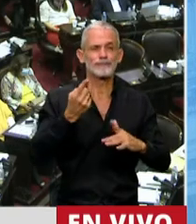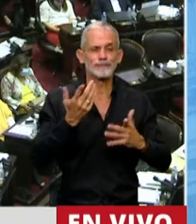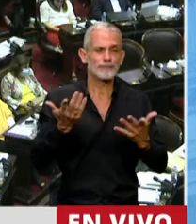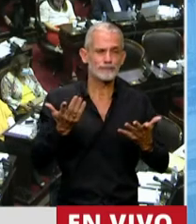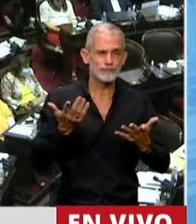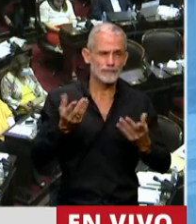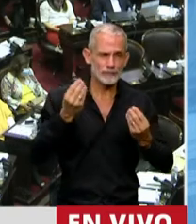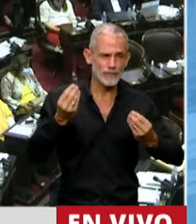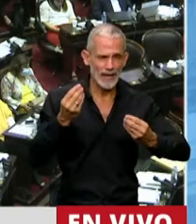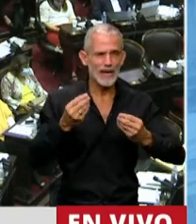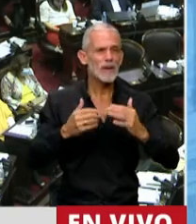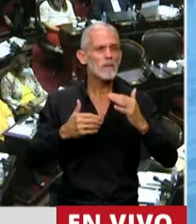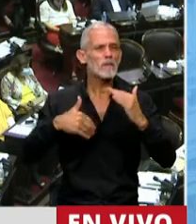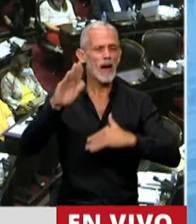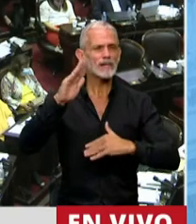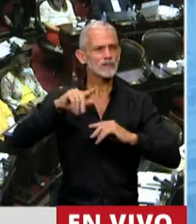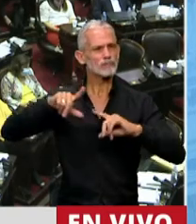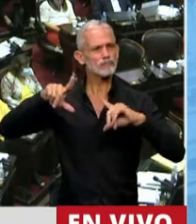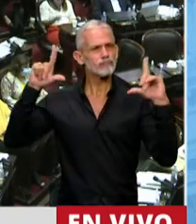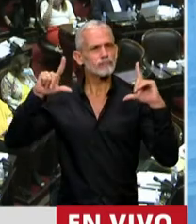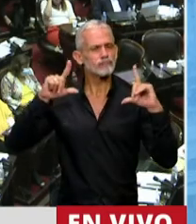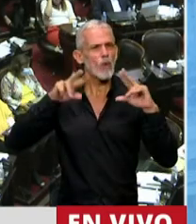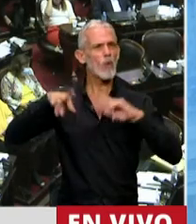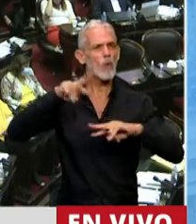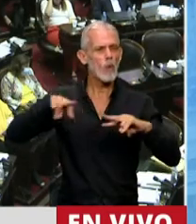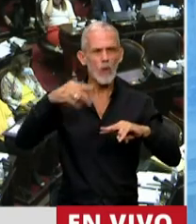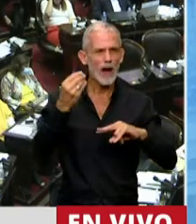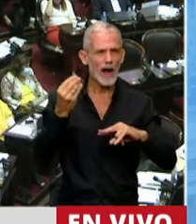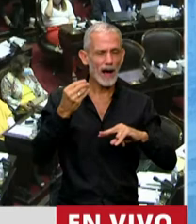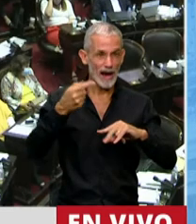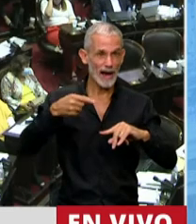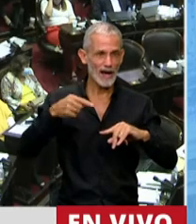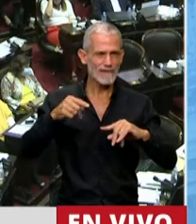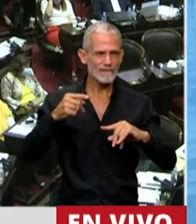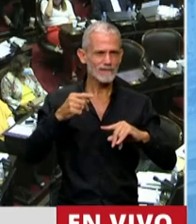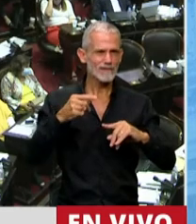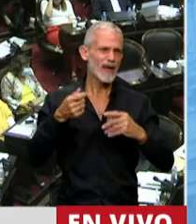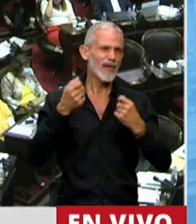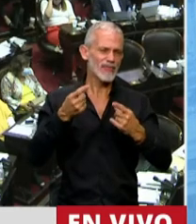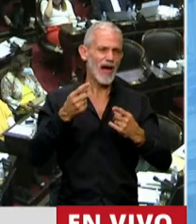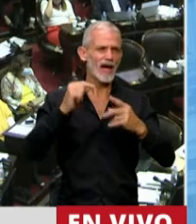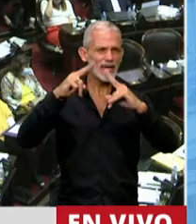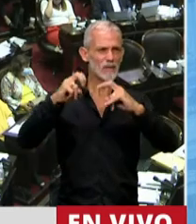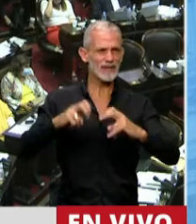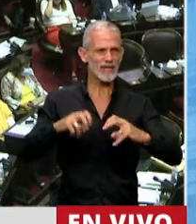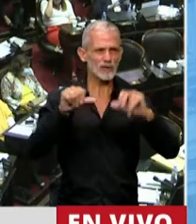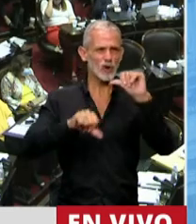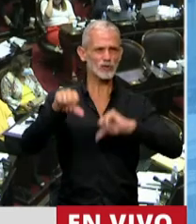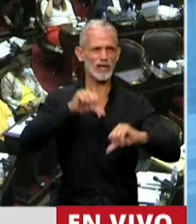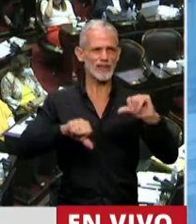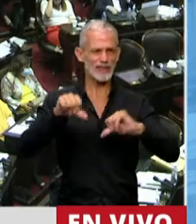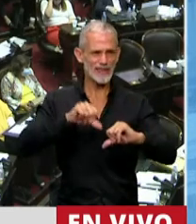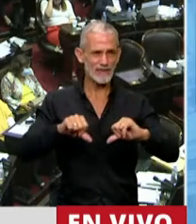colocar en el frente de la escena la búsqueda de perfilar la investigación